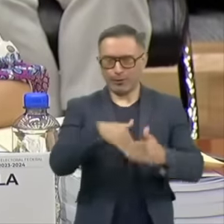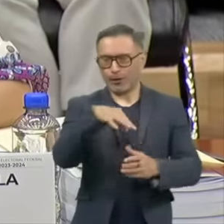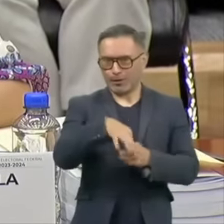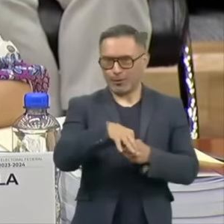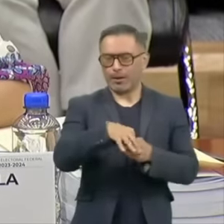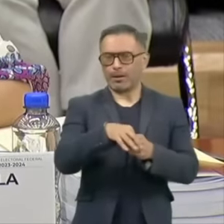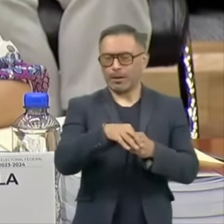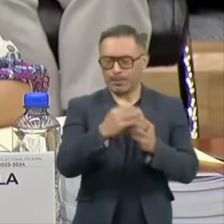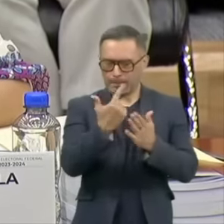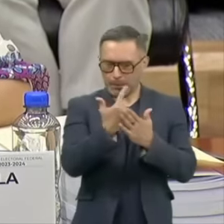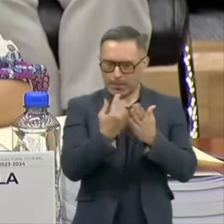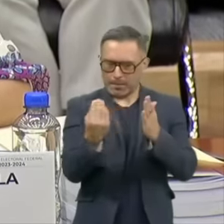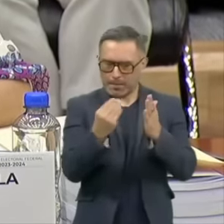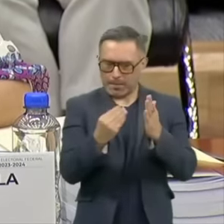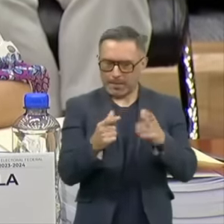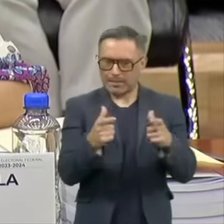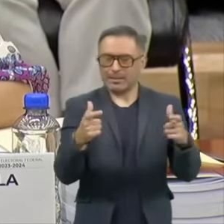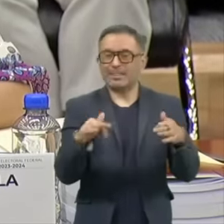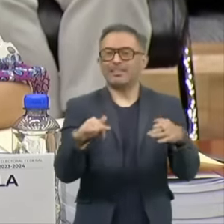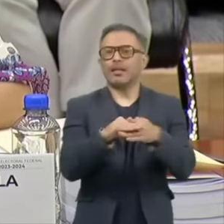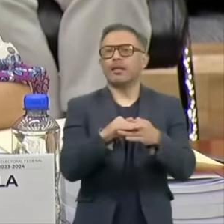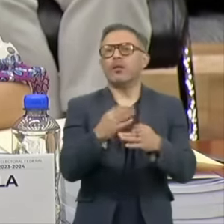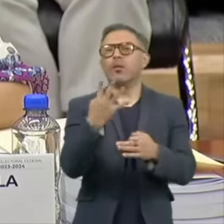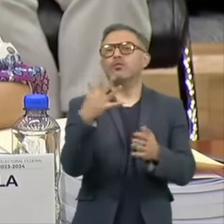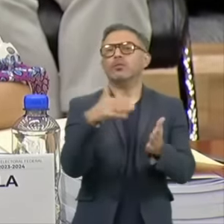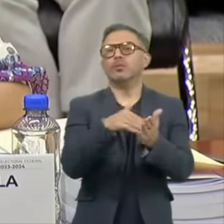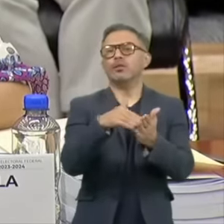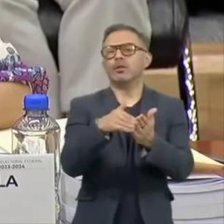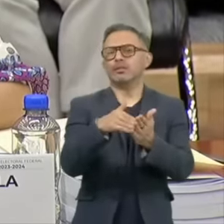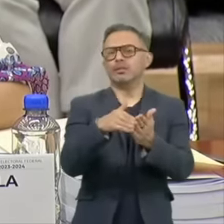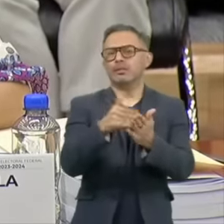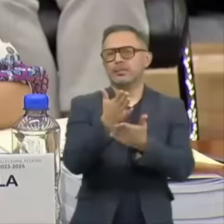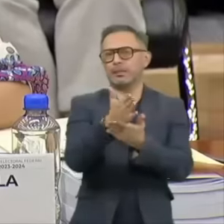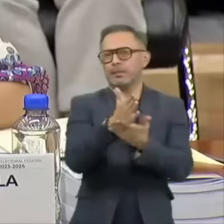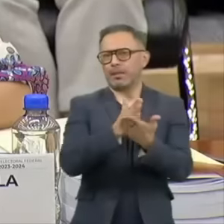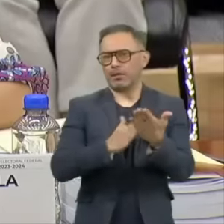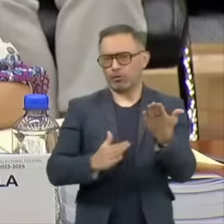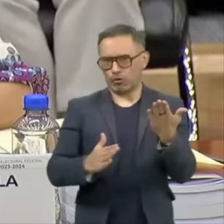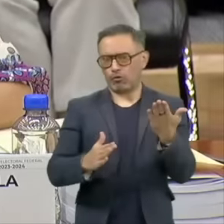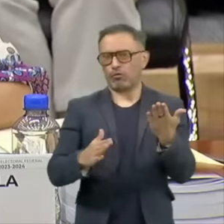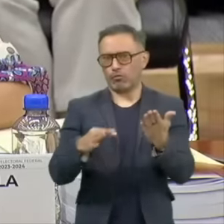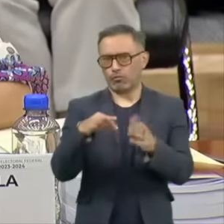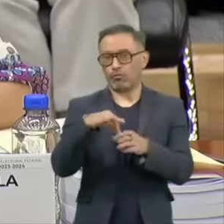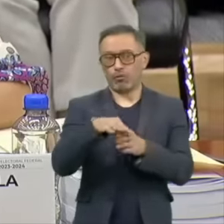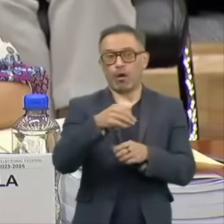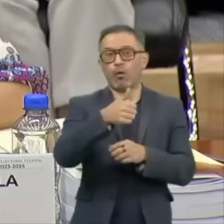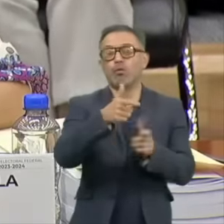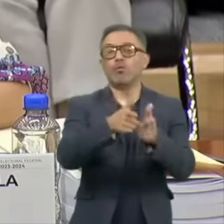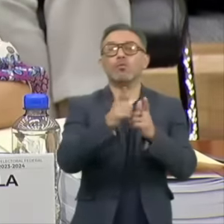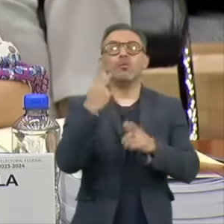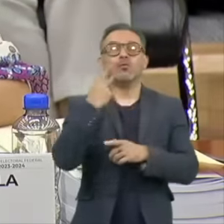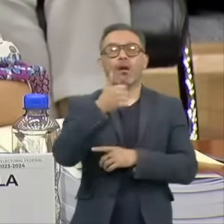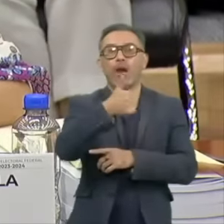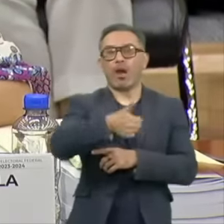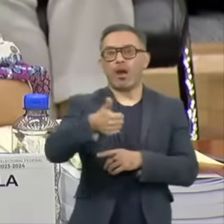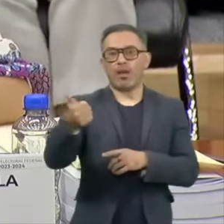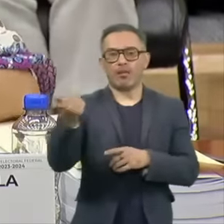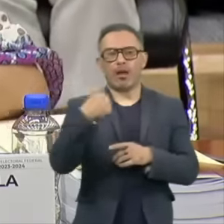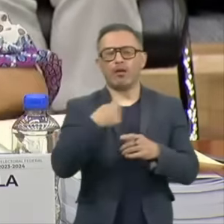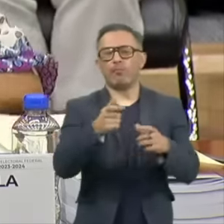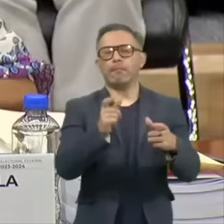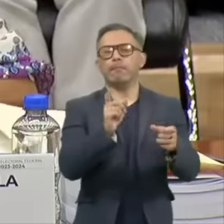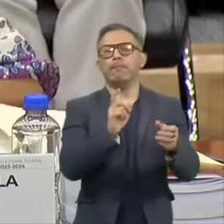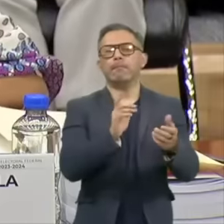casi 4,5 millones de votos a cada partido político, como si todos ellos